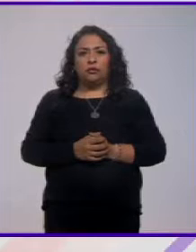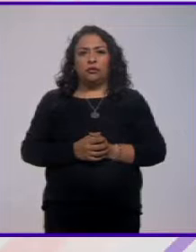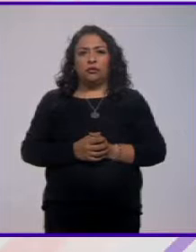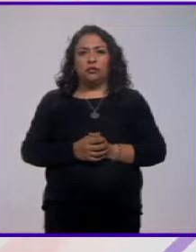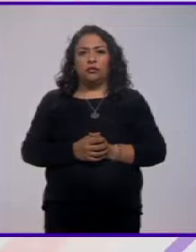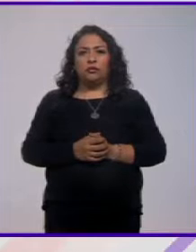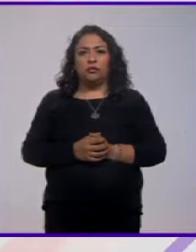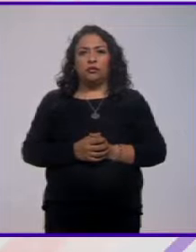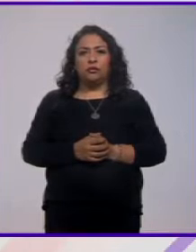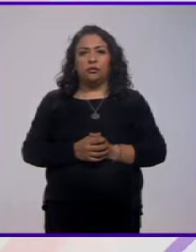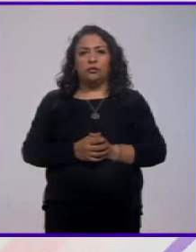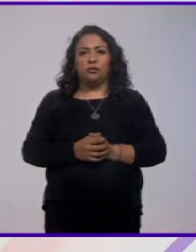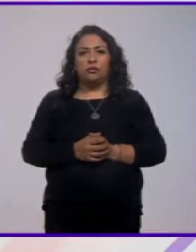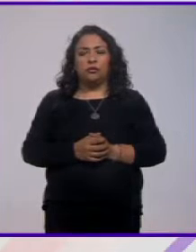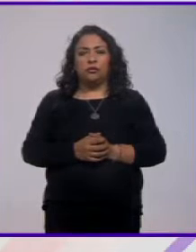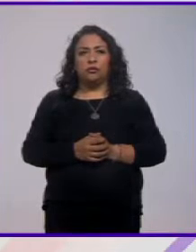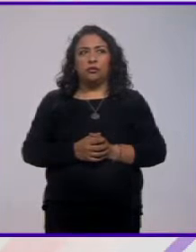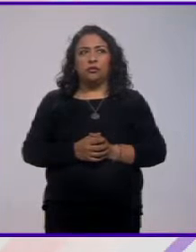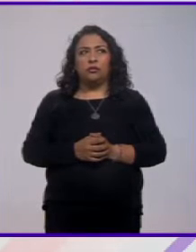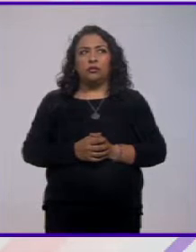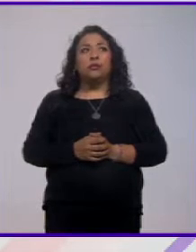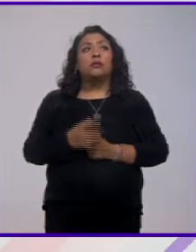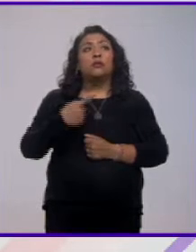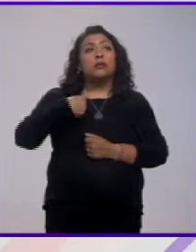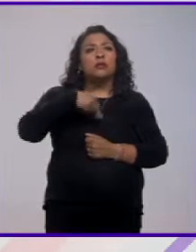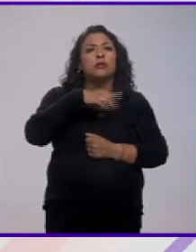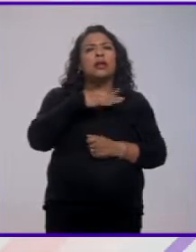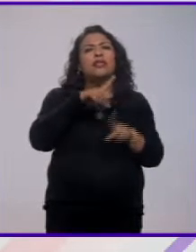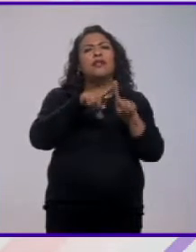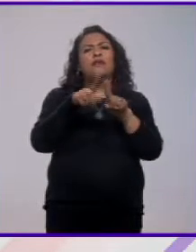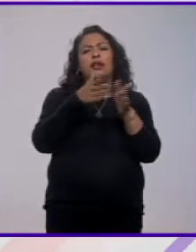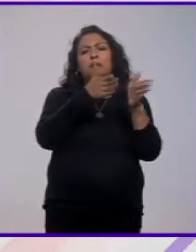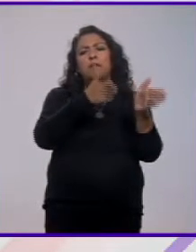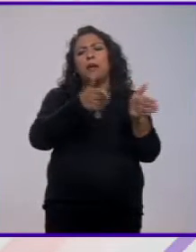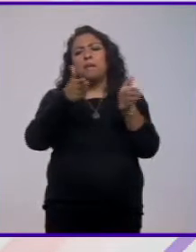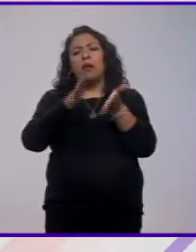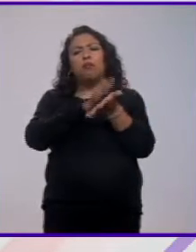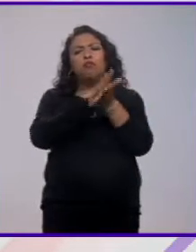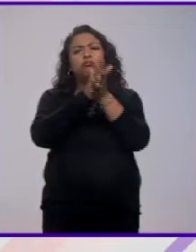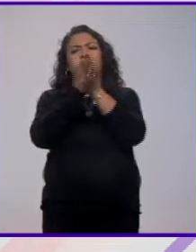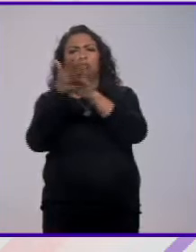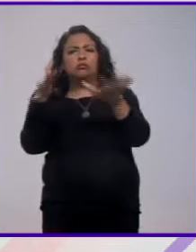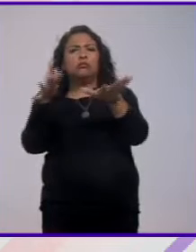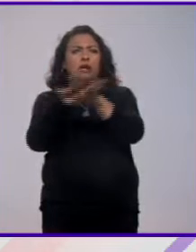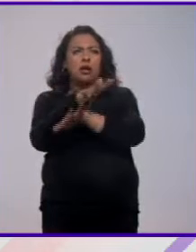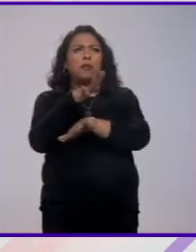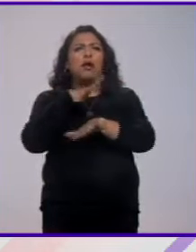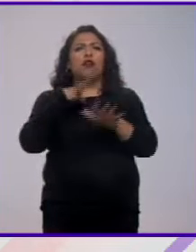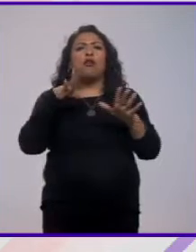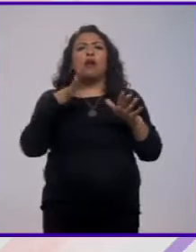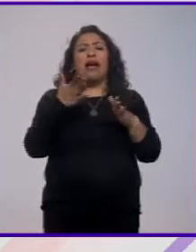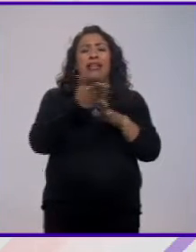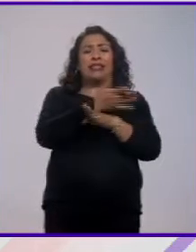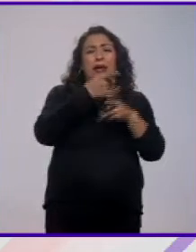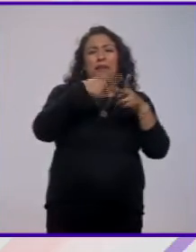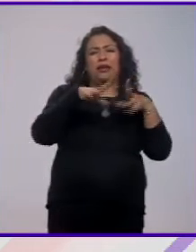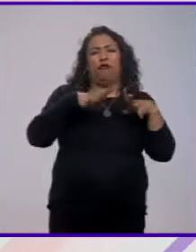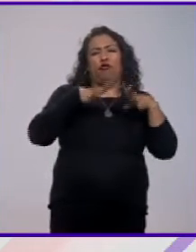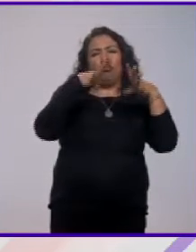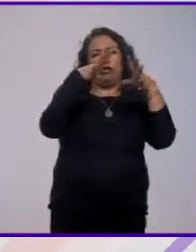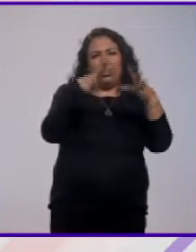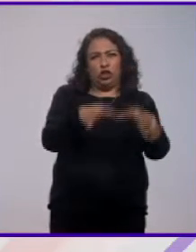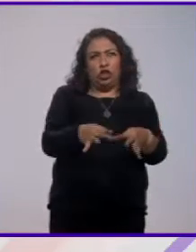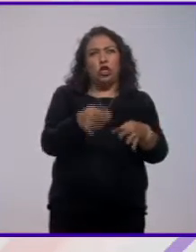morir quizás. Hemos atravesado distintas etapas. Hicimos una fundacional que fue como intérpretes,